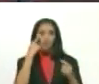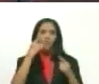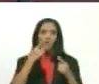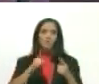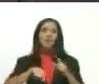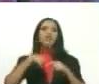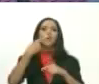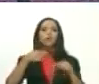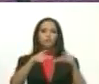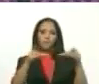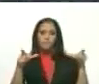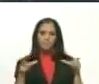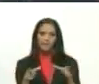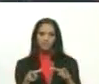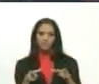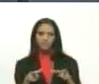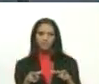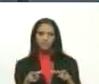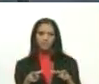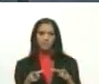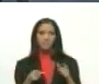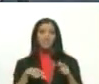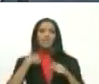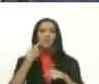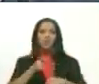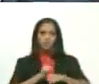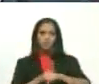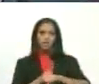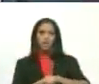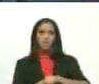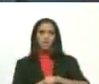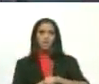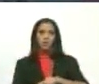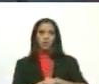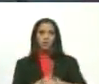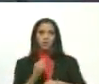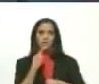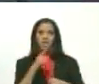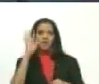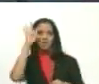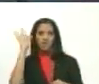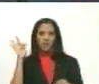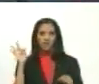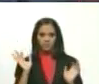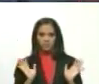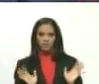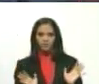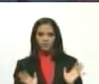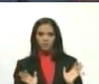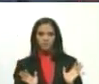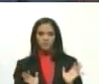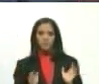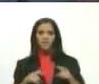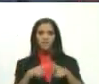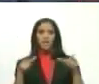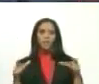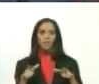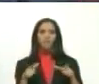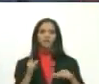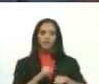espacio y en otro tiempo, como diría el filósofo Heidegger, ¿no? El espacio y el